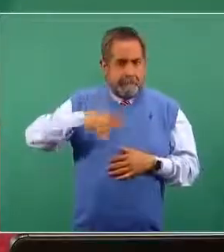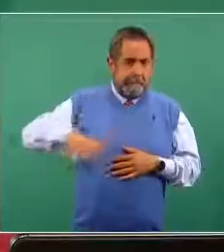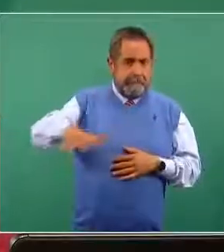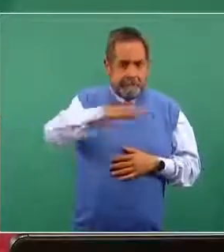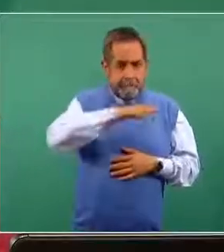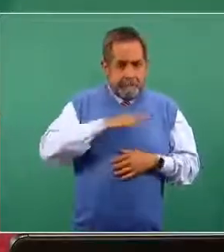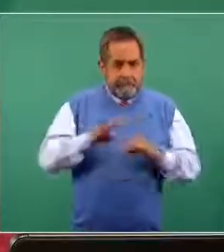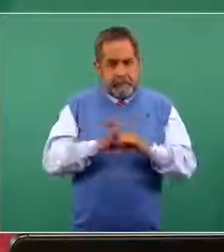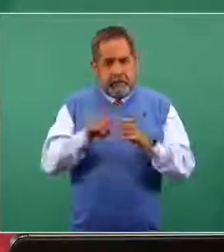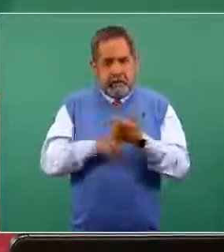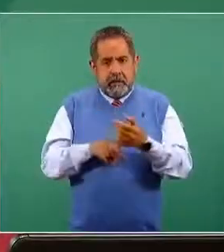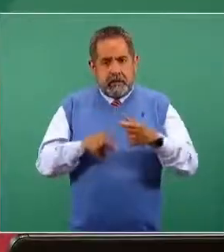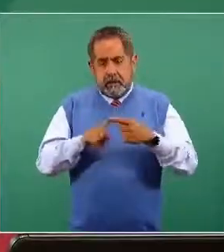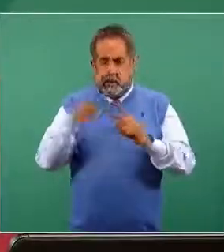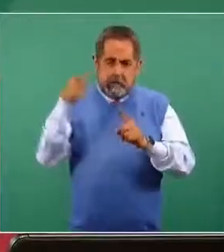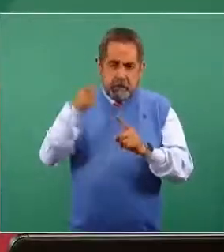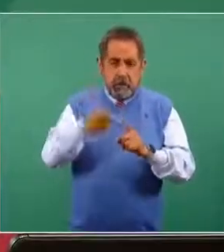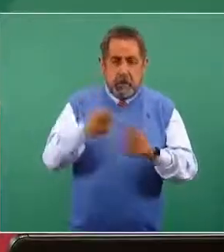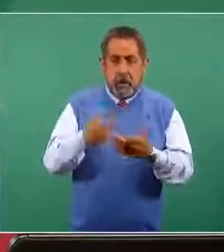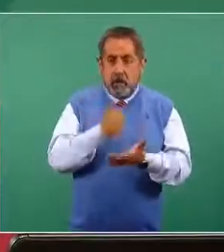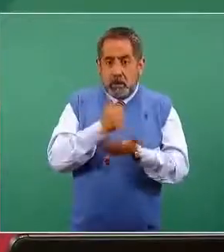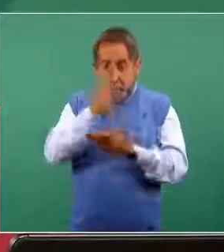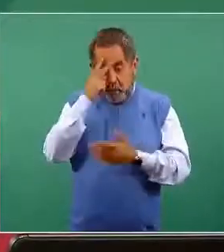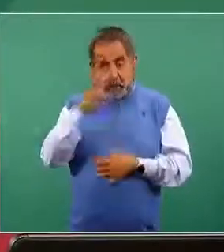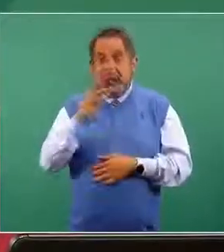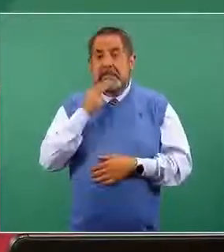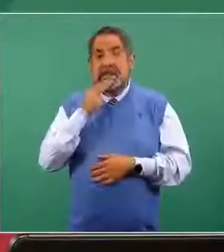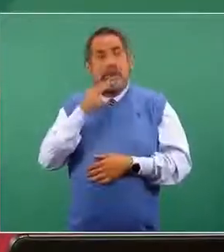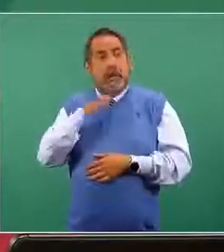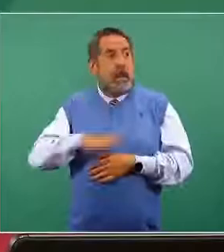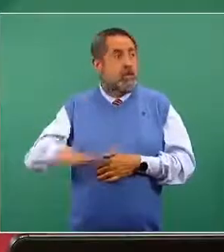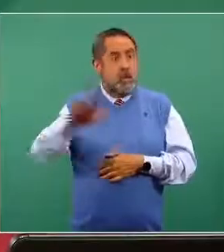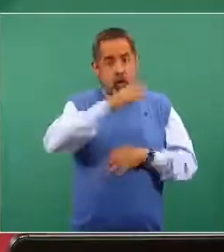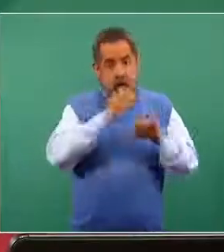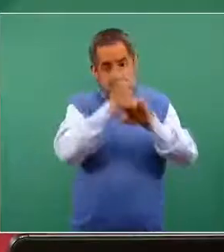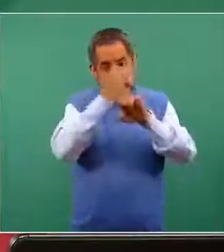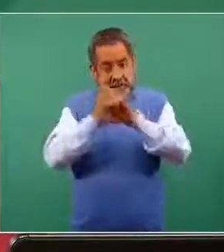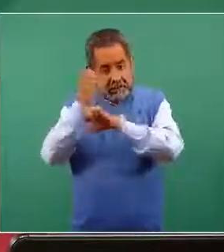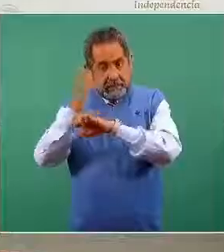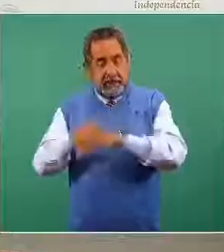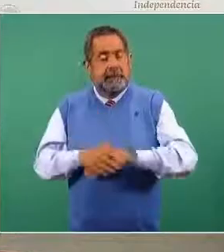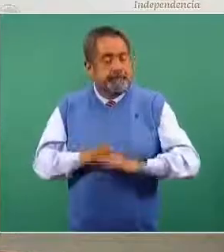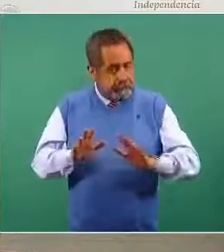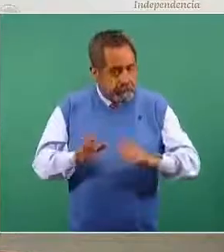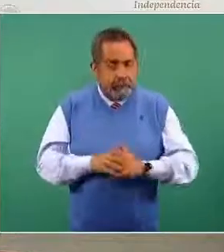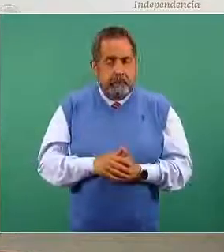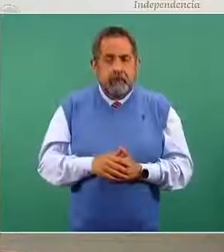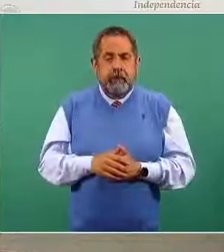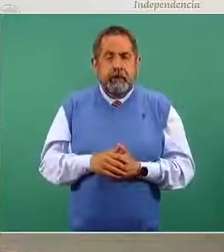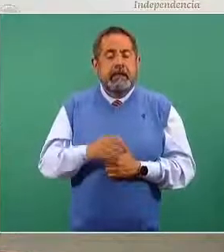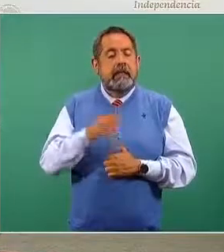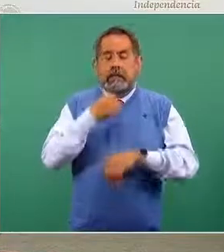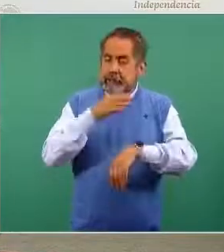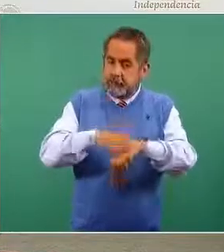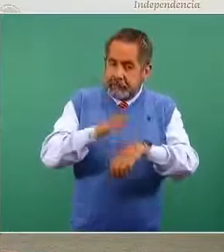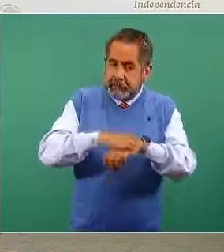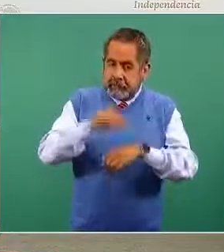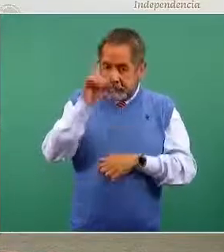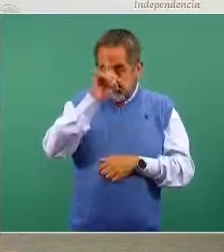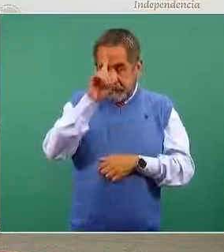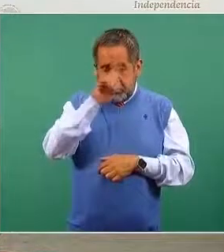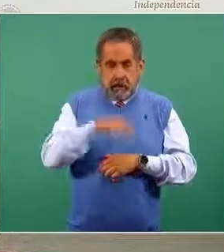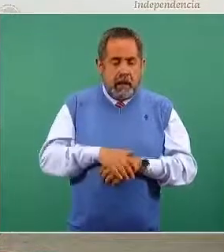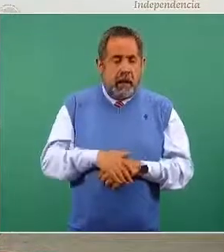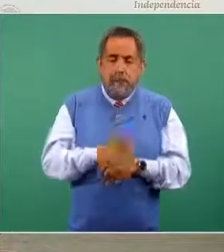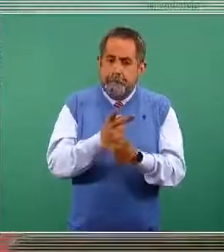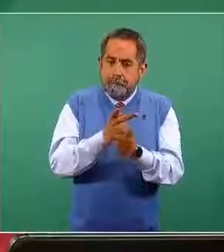en el caso de la pregunta concreta es en la Ciudad de México, pero aplica para todas las entidades federativas, la insistencia es